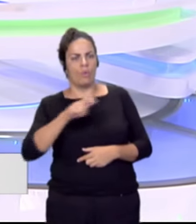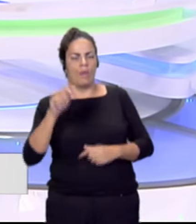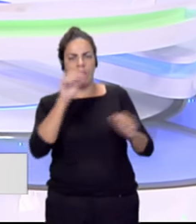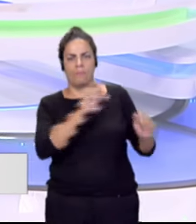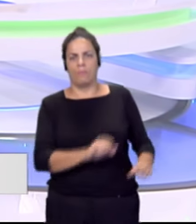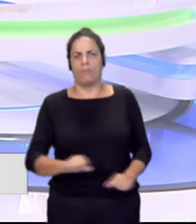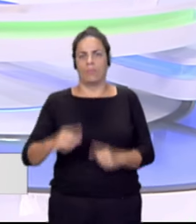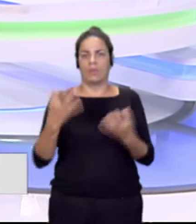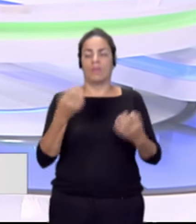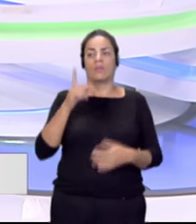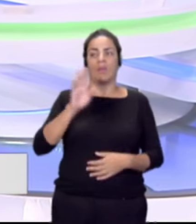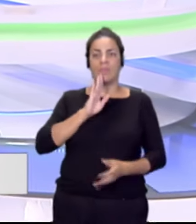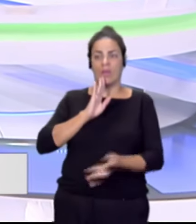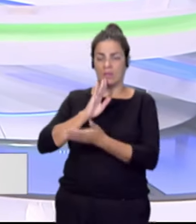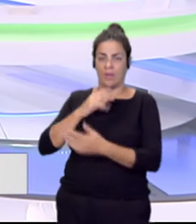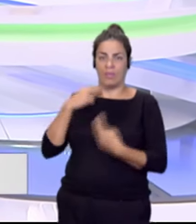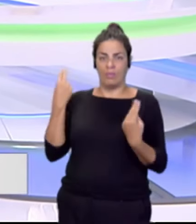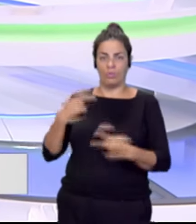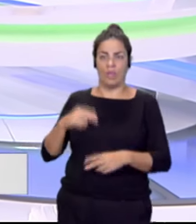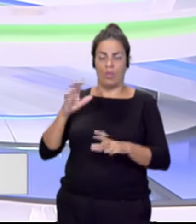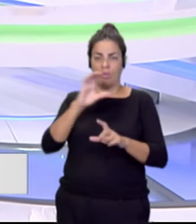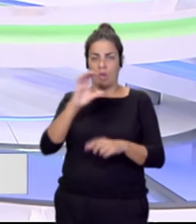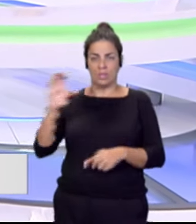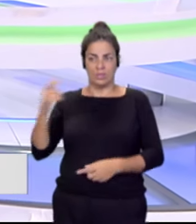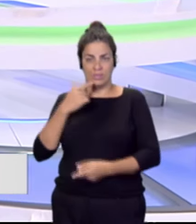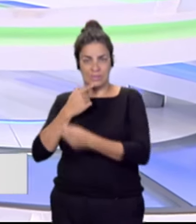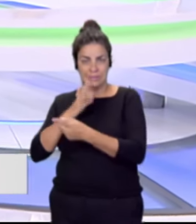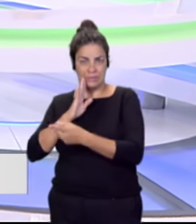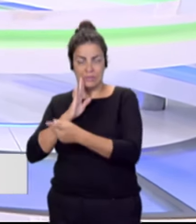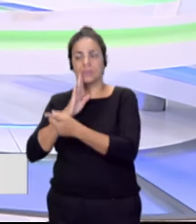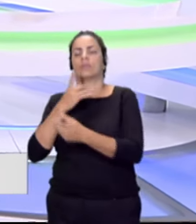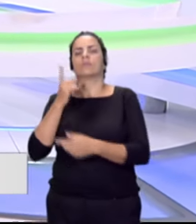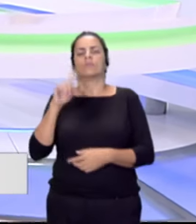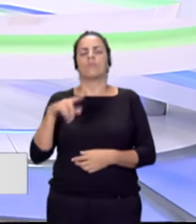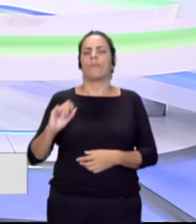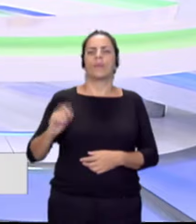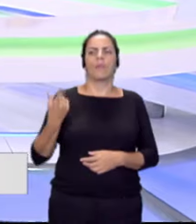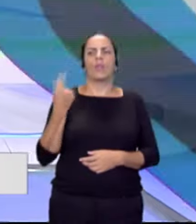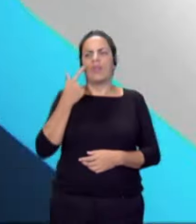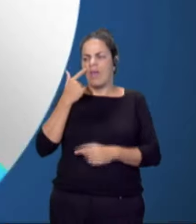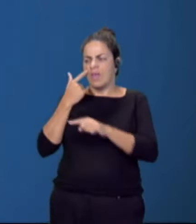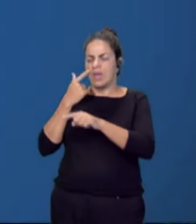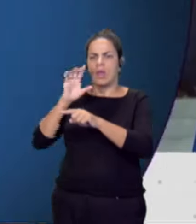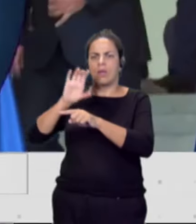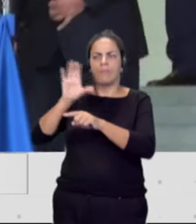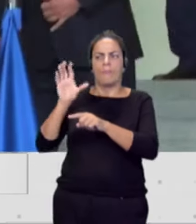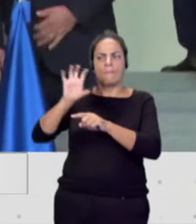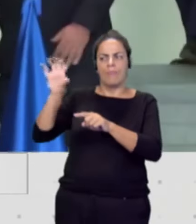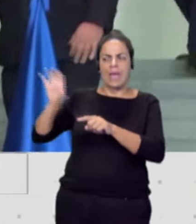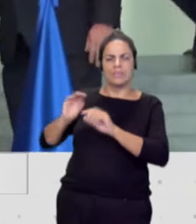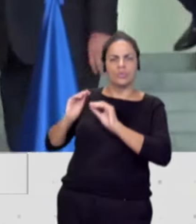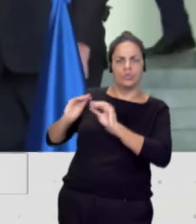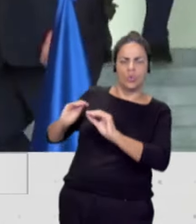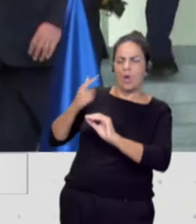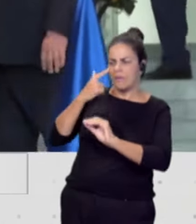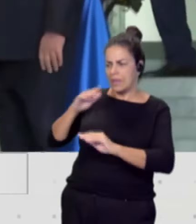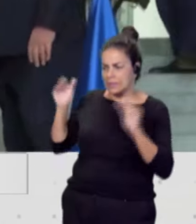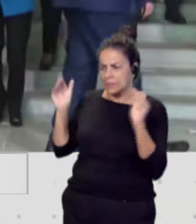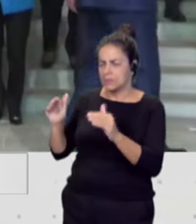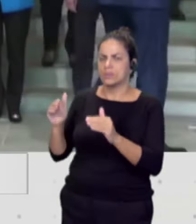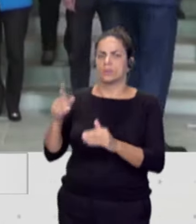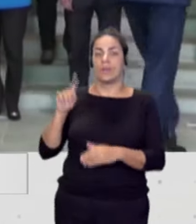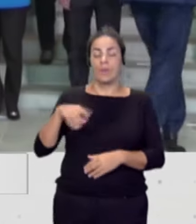diputado regional de Coalición Canaria, que primero que hay que potenciar los mecanismos en origen, las fronteras, ¿no? Y hay un documento, yo recuerdo ese